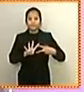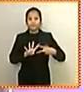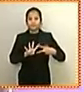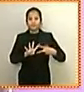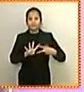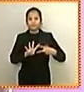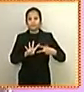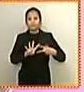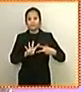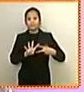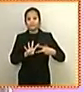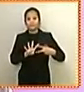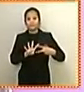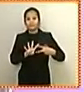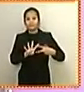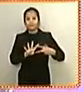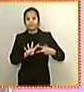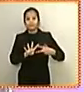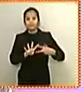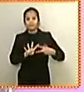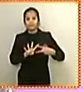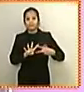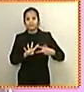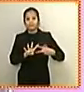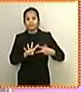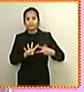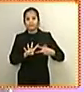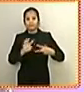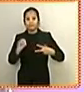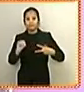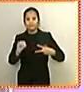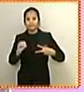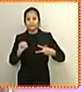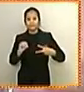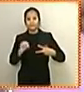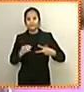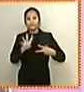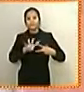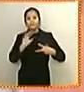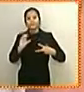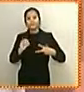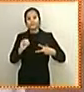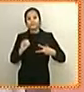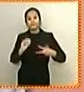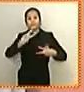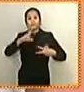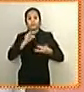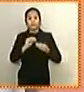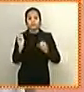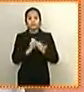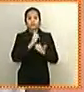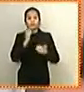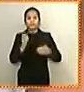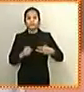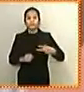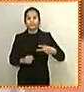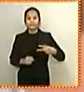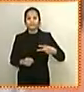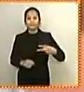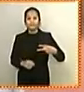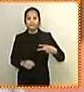suerte. Este es 0, primer número ganador, 40, segundo número ganador, primer